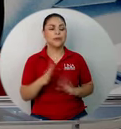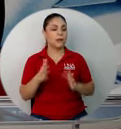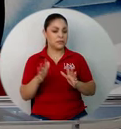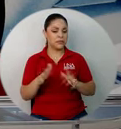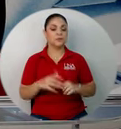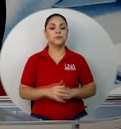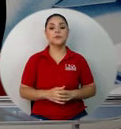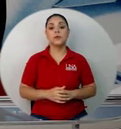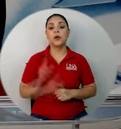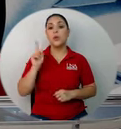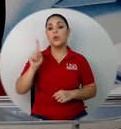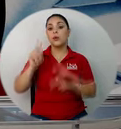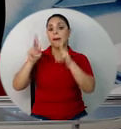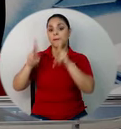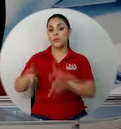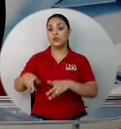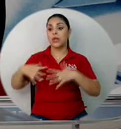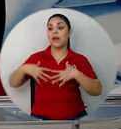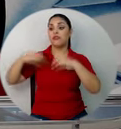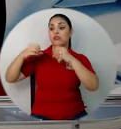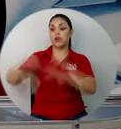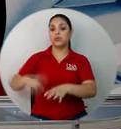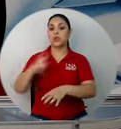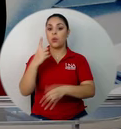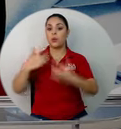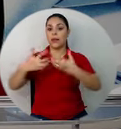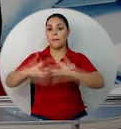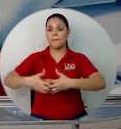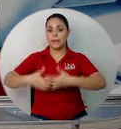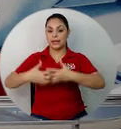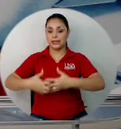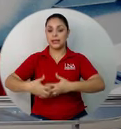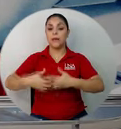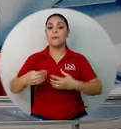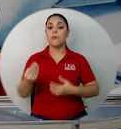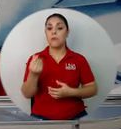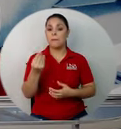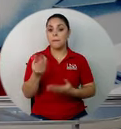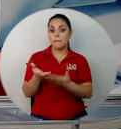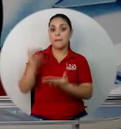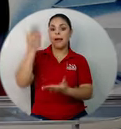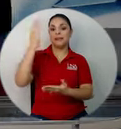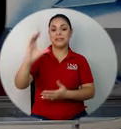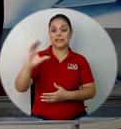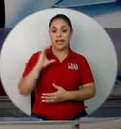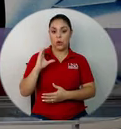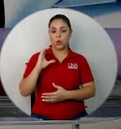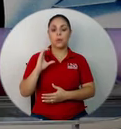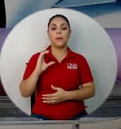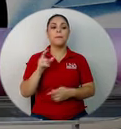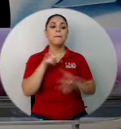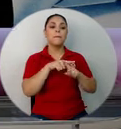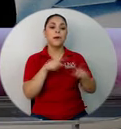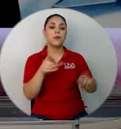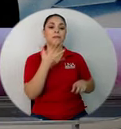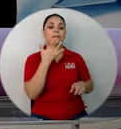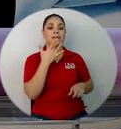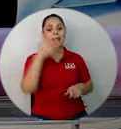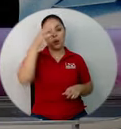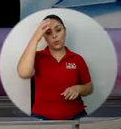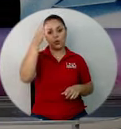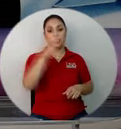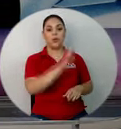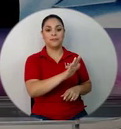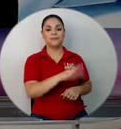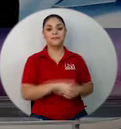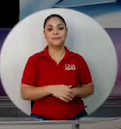como similar. Una persona renuncia a una empresa por más dinero, pero regresa por su cultura. Ahora bien, si